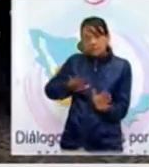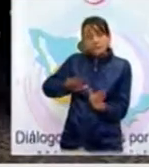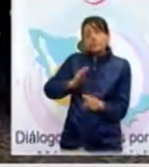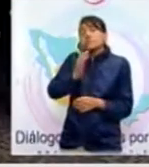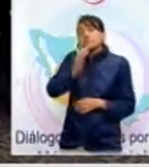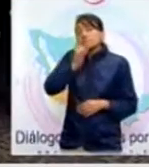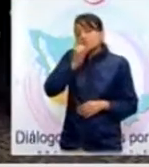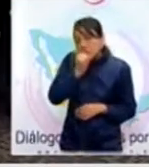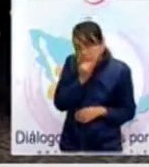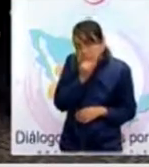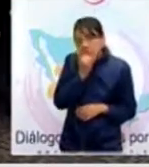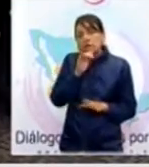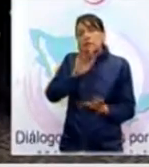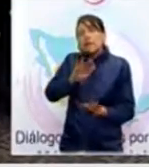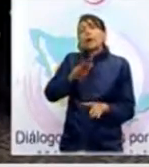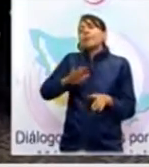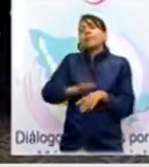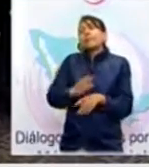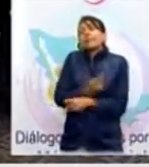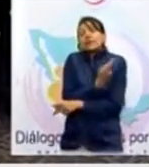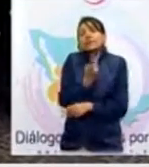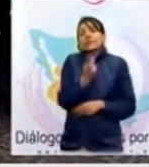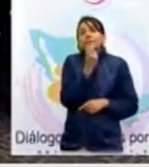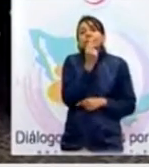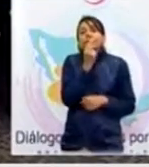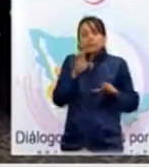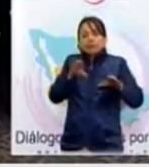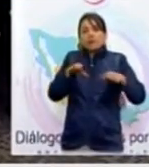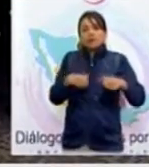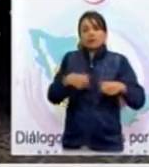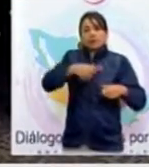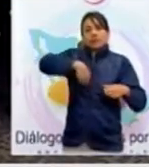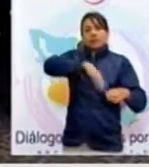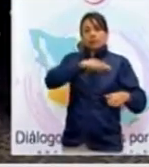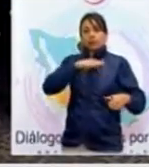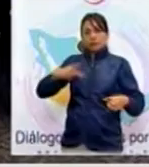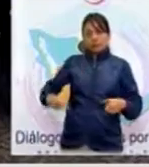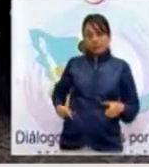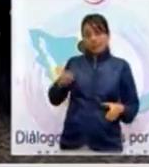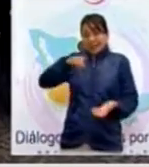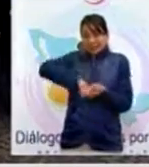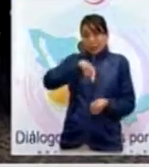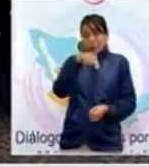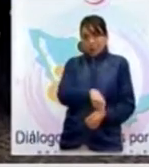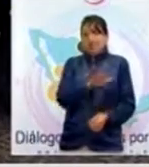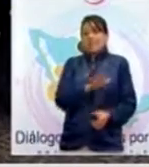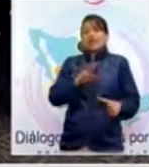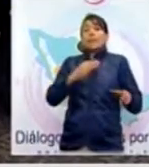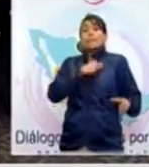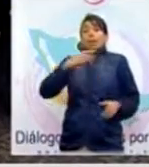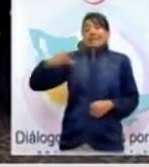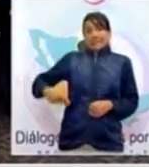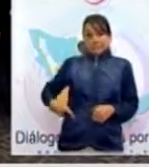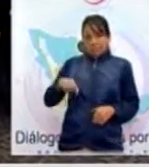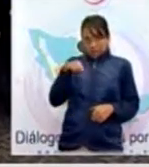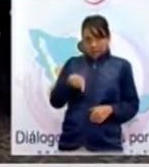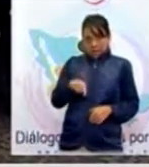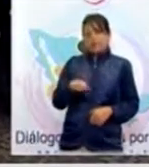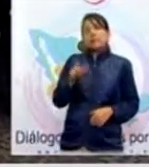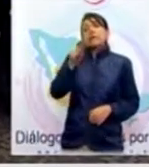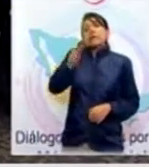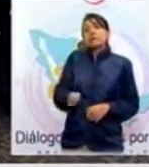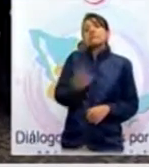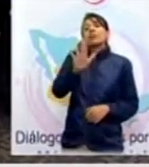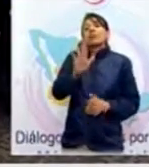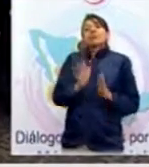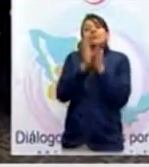en la policía municipal, particularmente en el caso de Guerrero, donde está la mayor infiltración de la delincuencia organizada? Pues porque usted lo sabe, como es